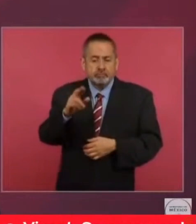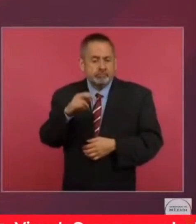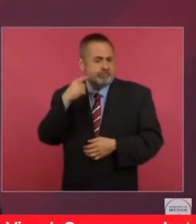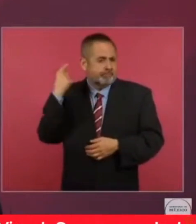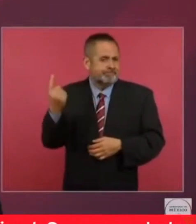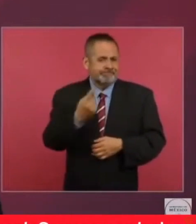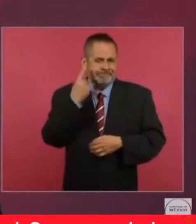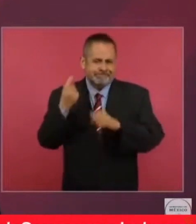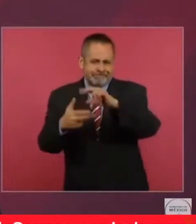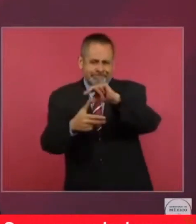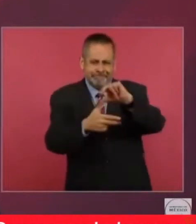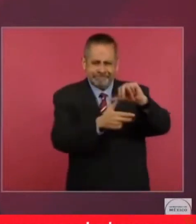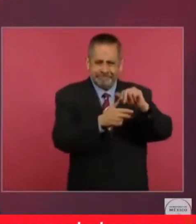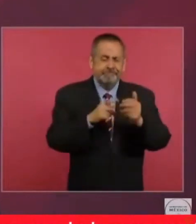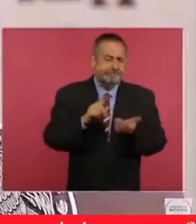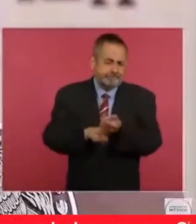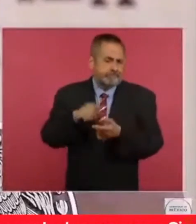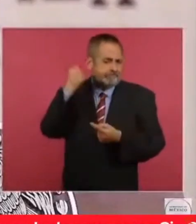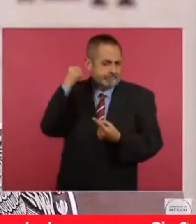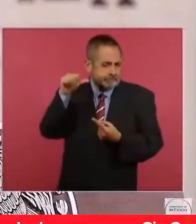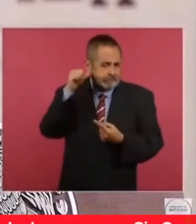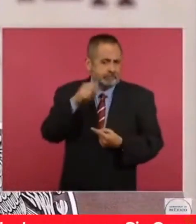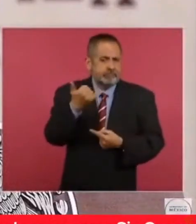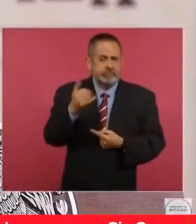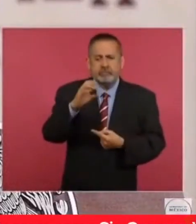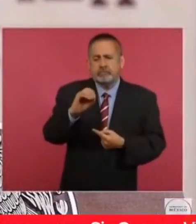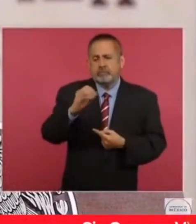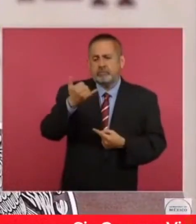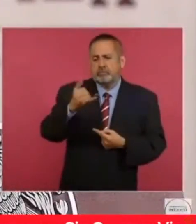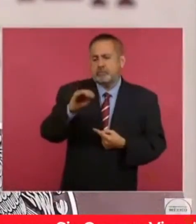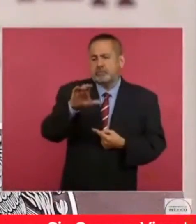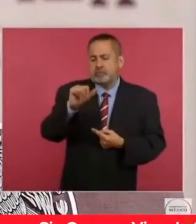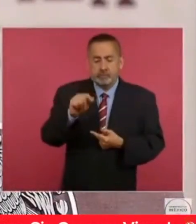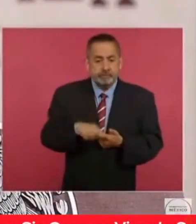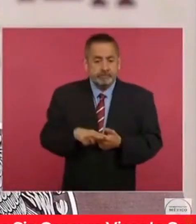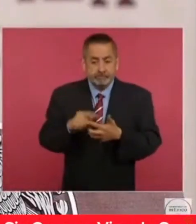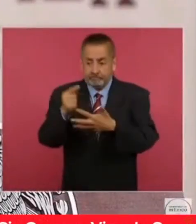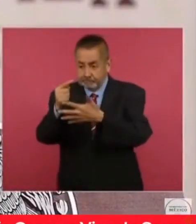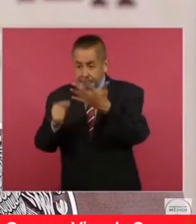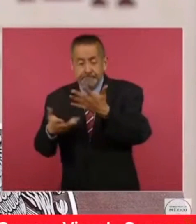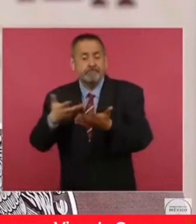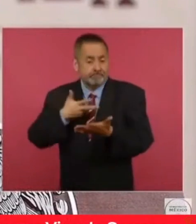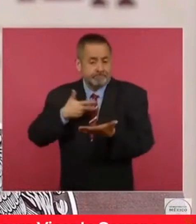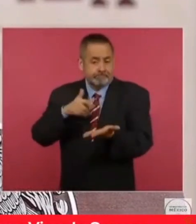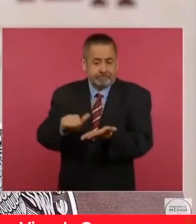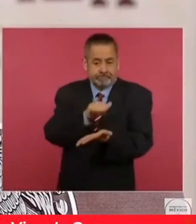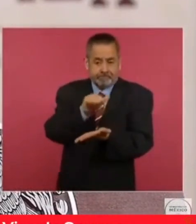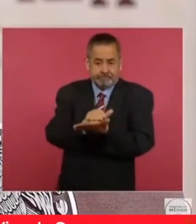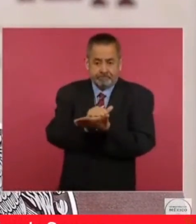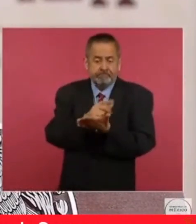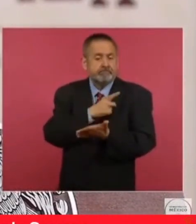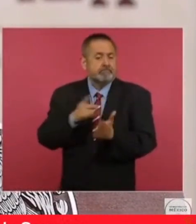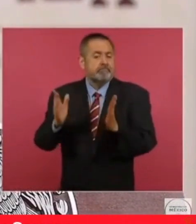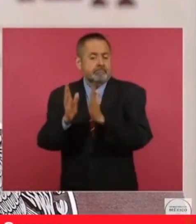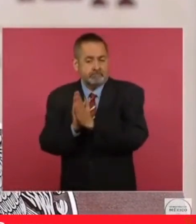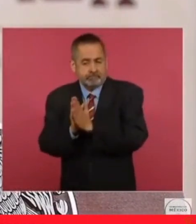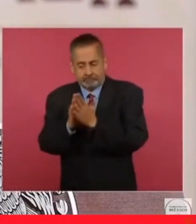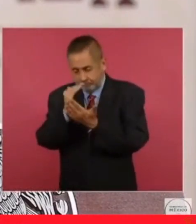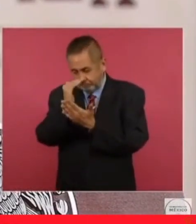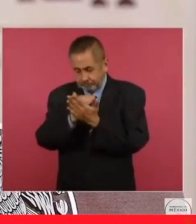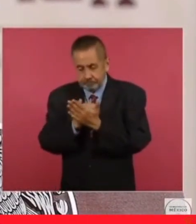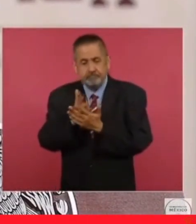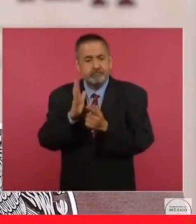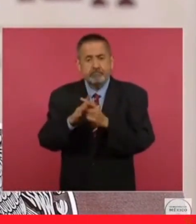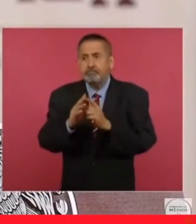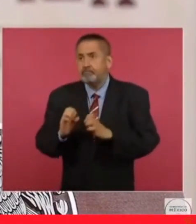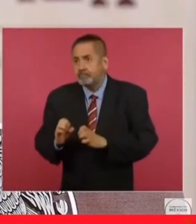de Benítez. Todos, absolutamente todos, cuentan con un acta de defunción. Se ha buscado en edificios,